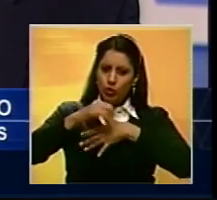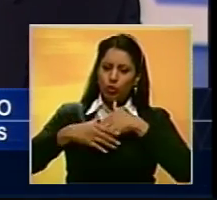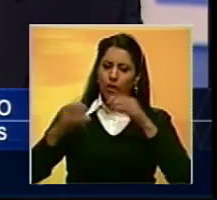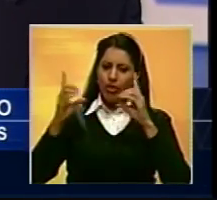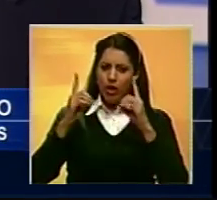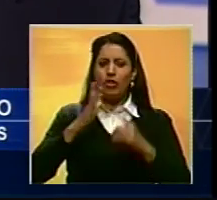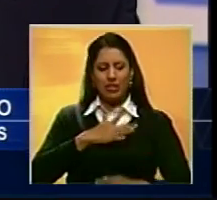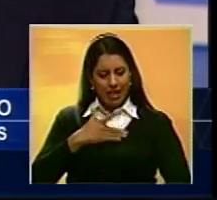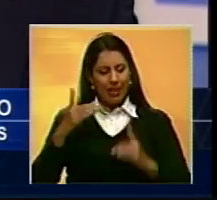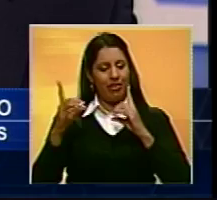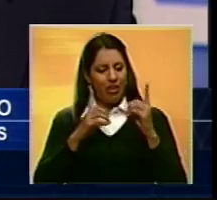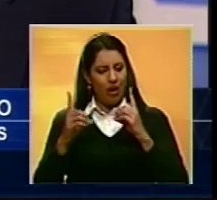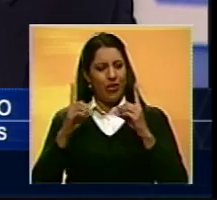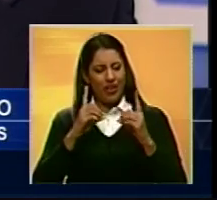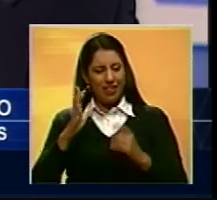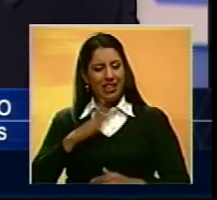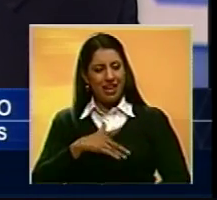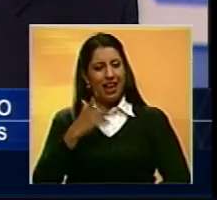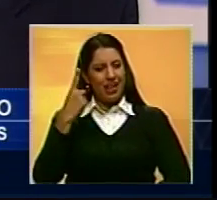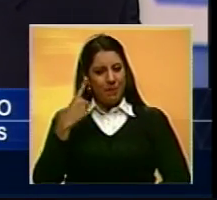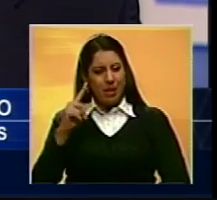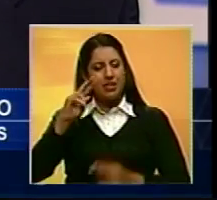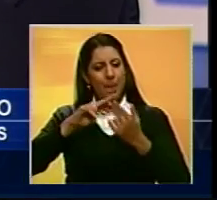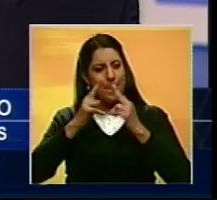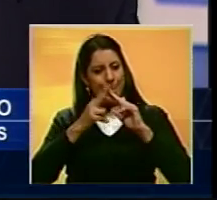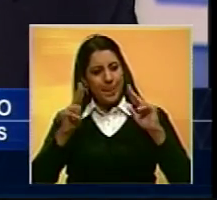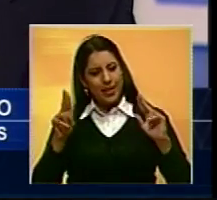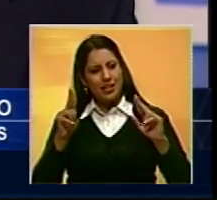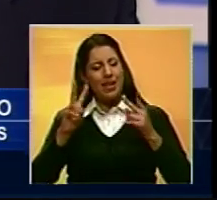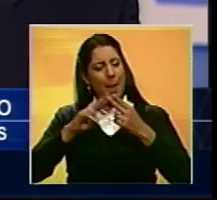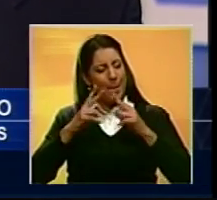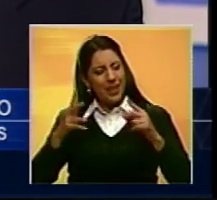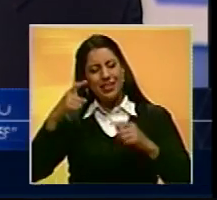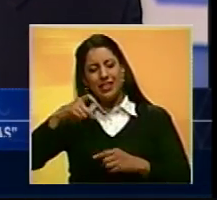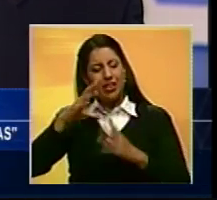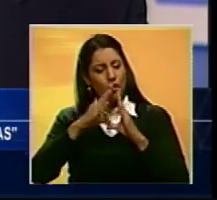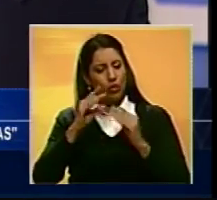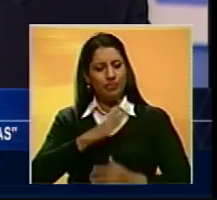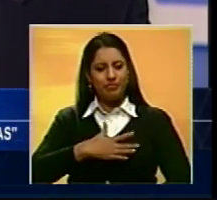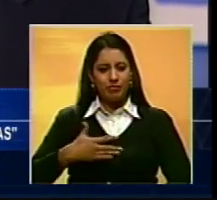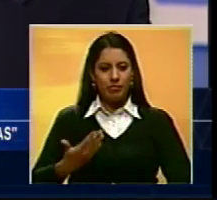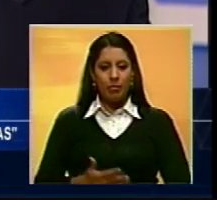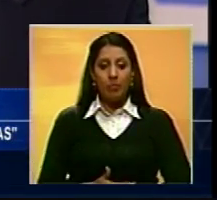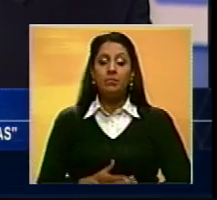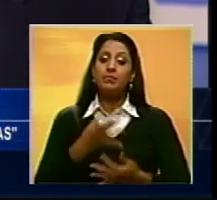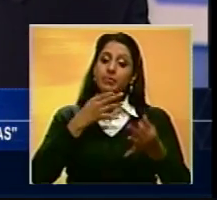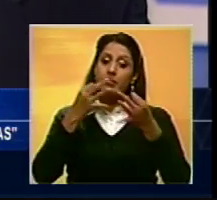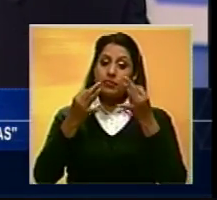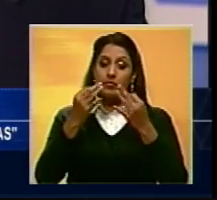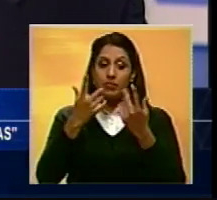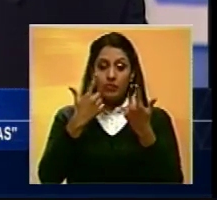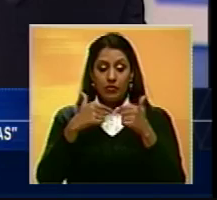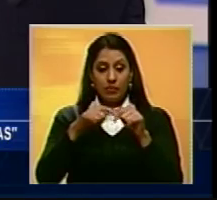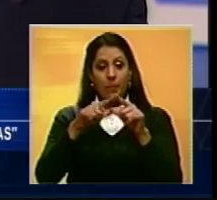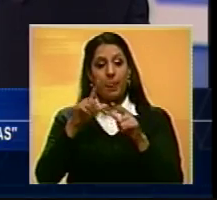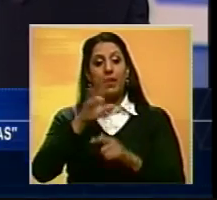que queremos, diálogo para que realmente exista la paz que todos deseamos. Señaló que en el litoral central se ha disminuido